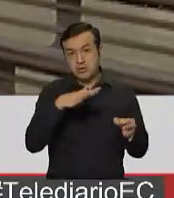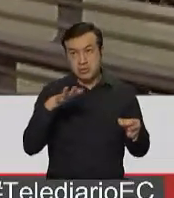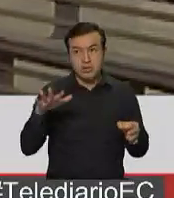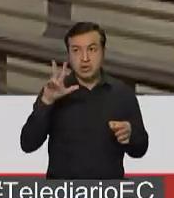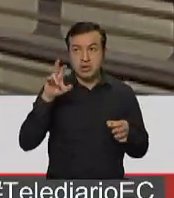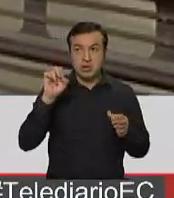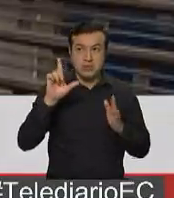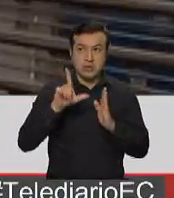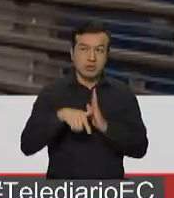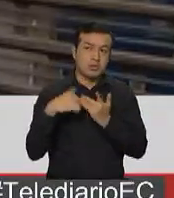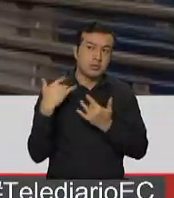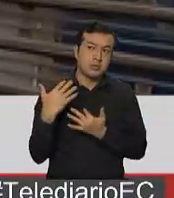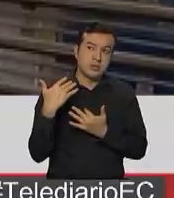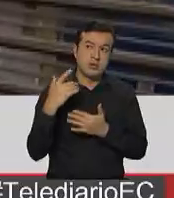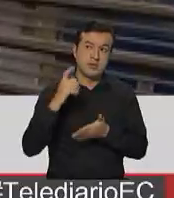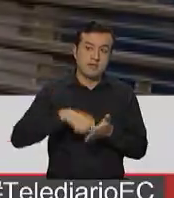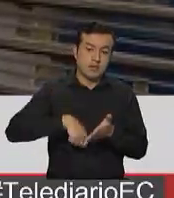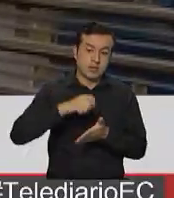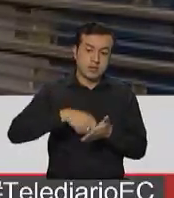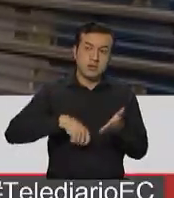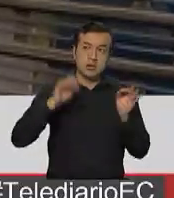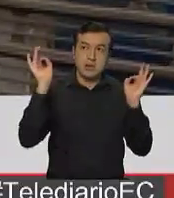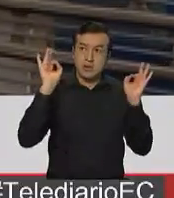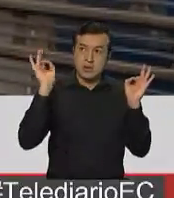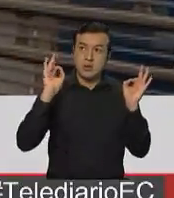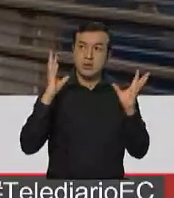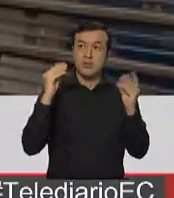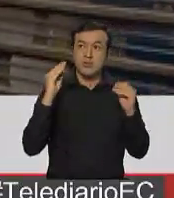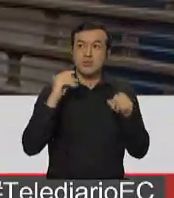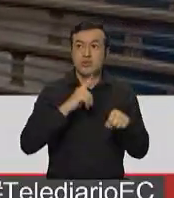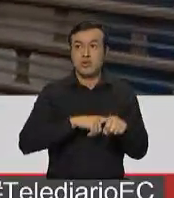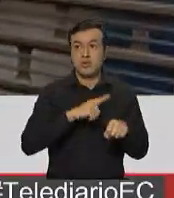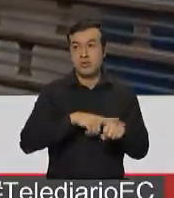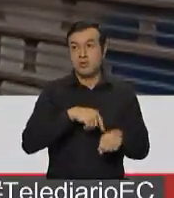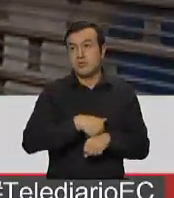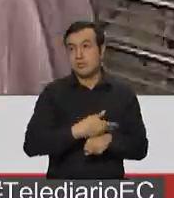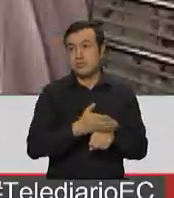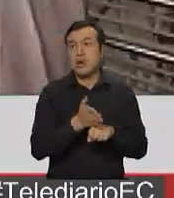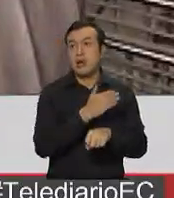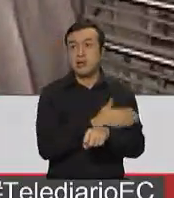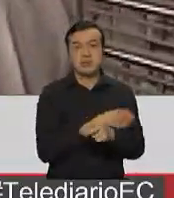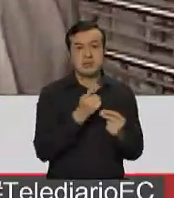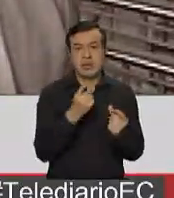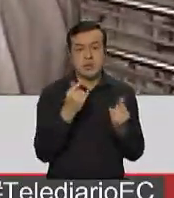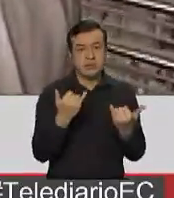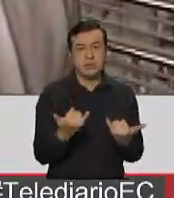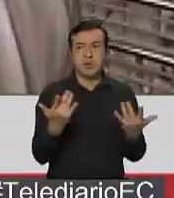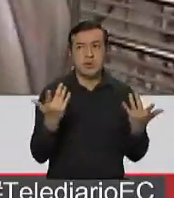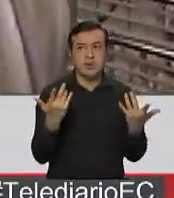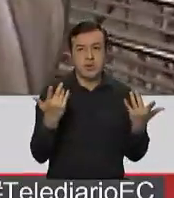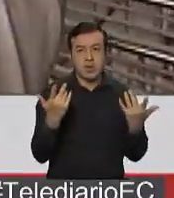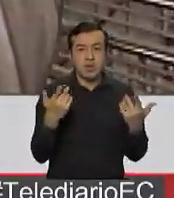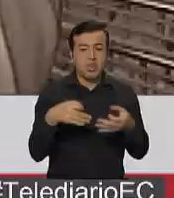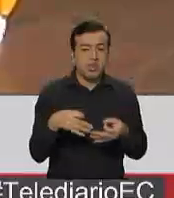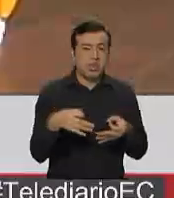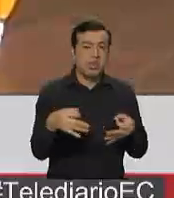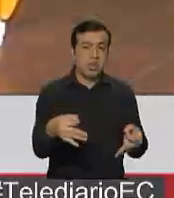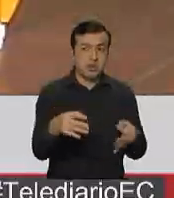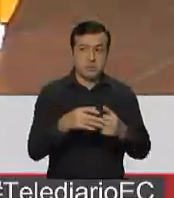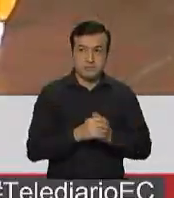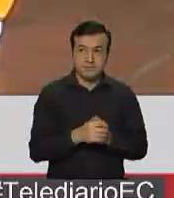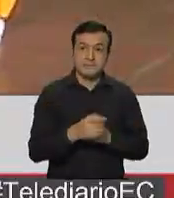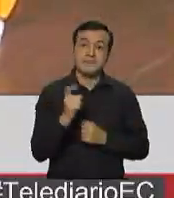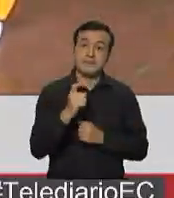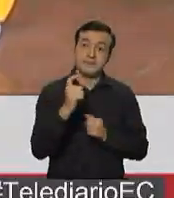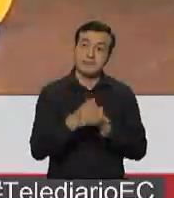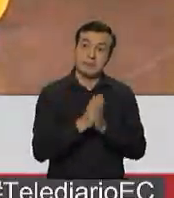media hora. Firma electrónica, ha demorado mucho también ese trámite. Antes era rápido. Los usuarios además esperan corresponsabilidad por parte